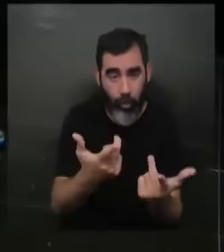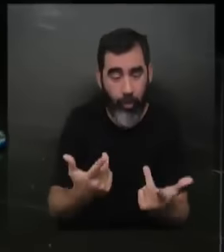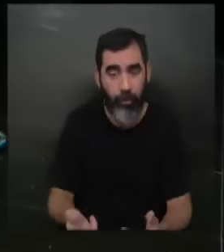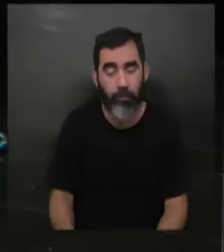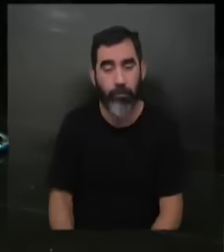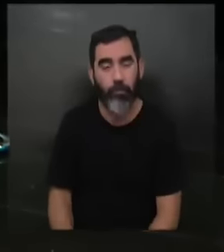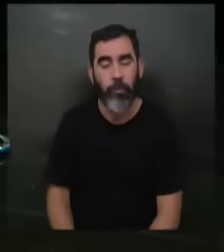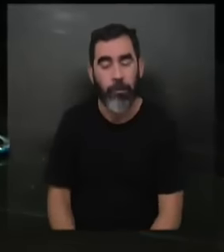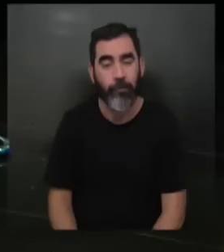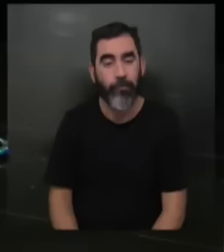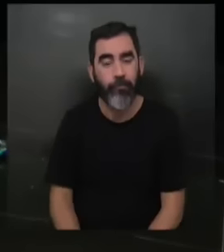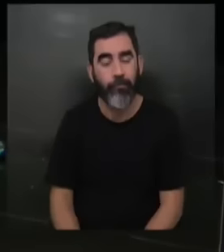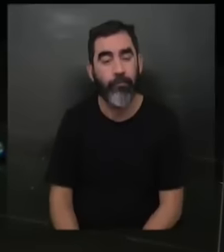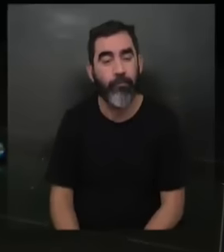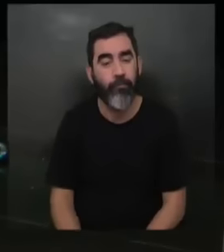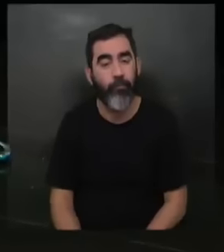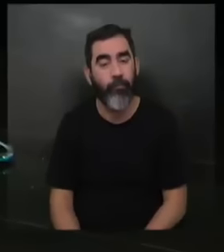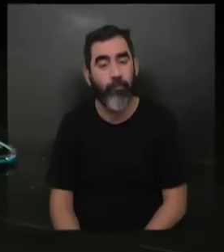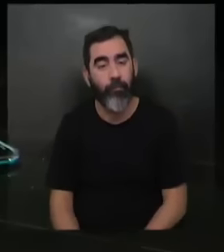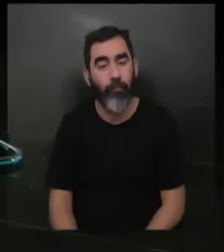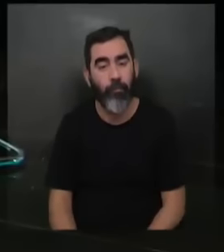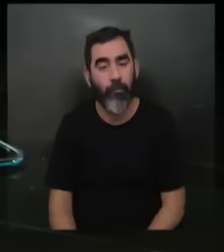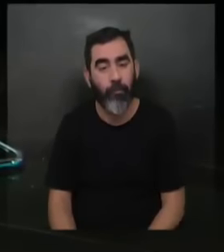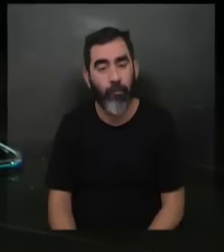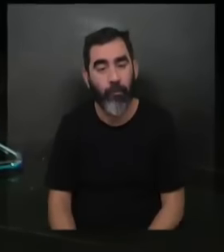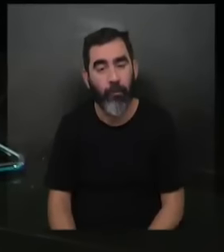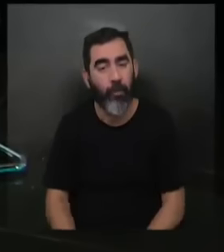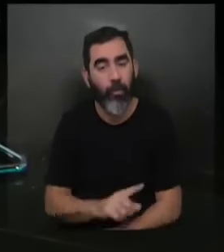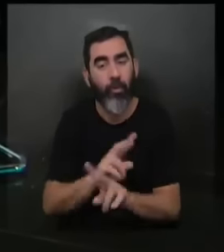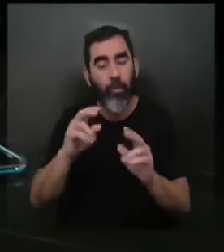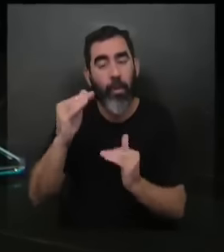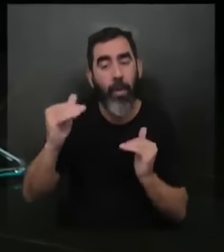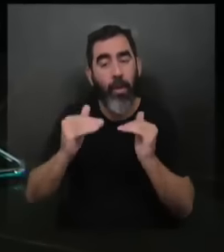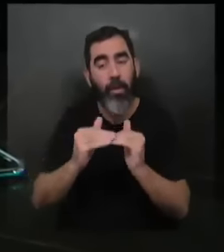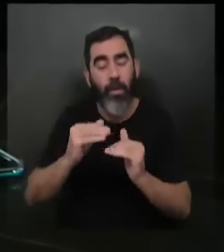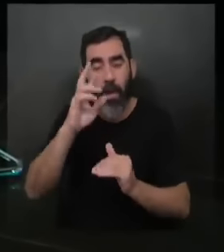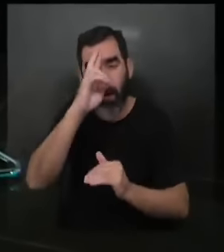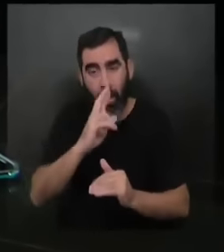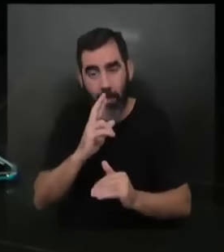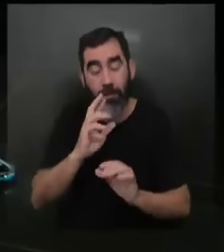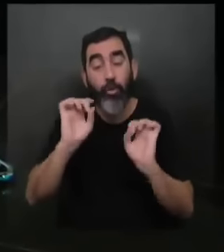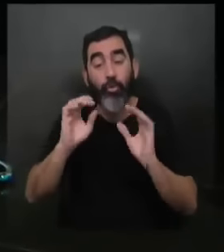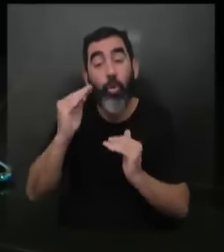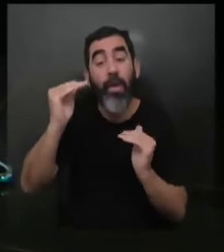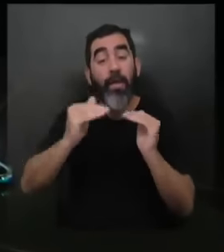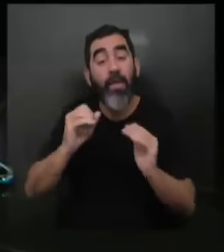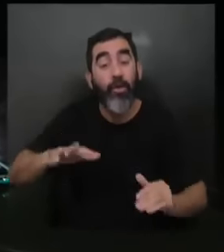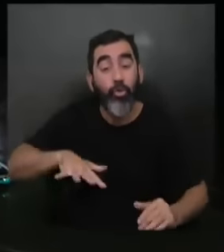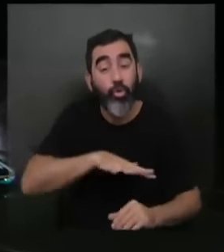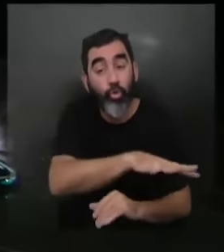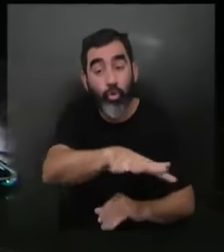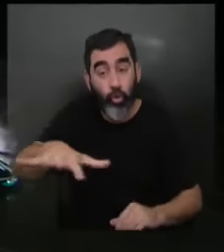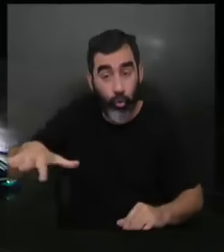ponerlos en un en otro lugar Mira ya ni siquiera te hablo de equidad racial te hablo de equidad Social para tener una sociedad más o menos